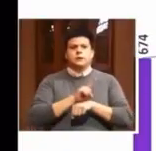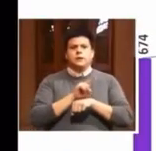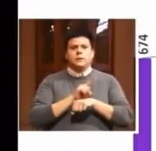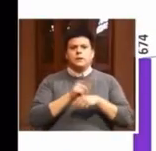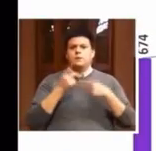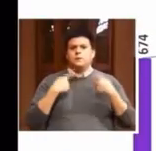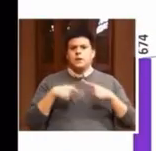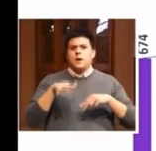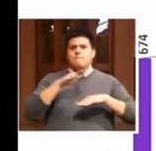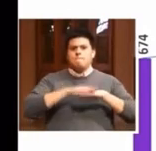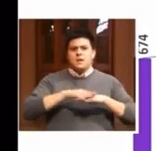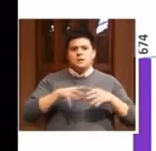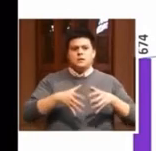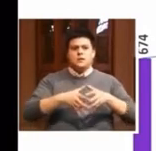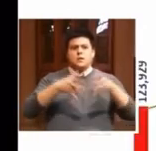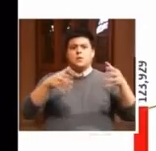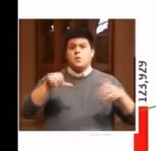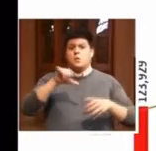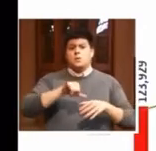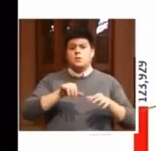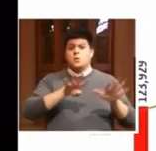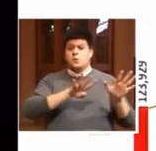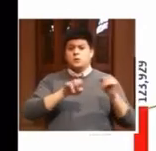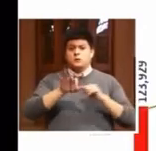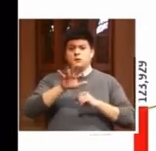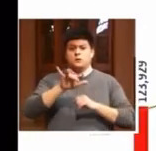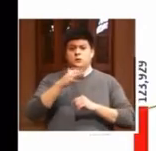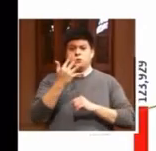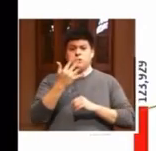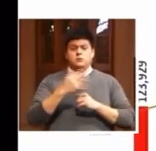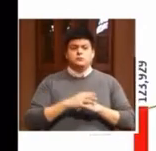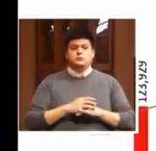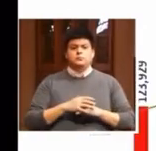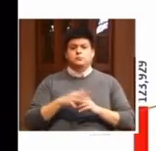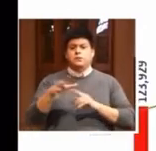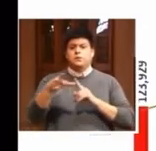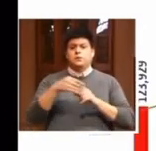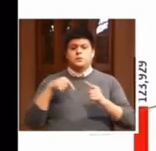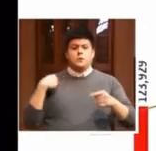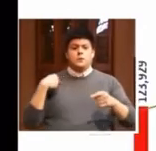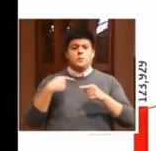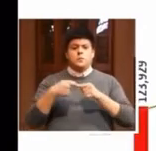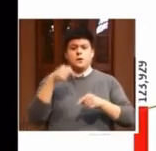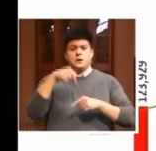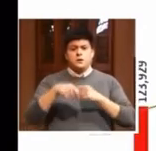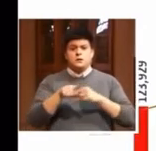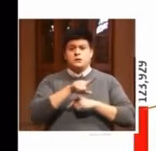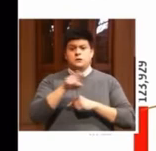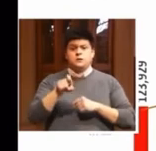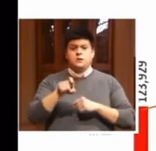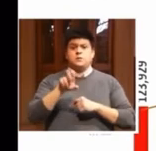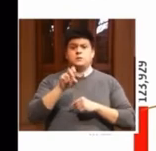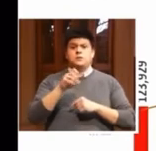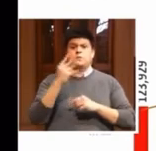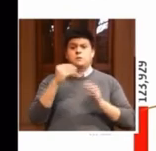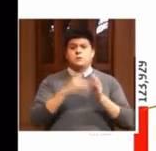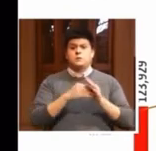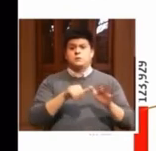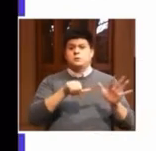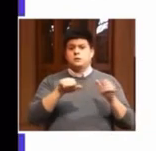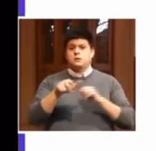más y más hoy tenemos 955 se han contagiado un nuevo léon 134 mil